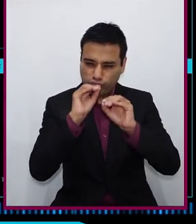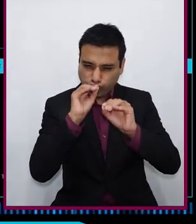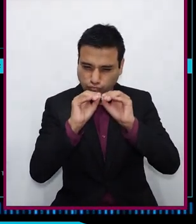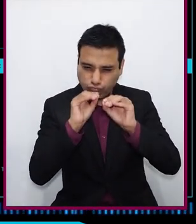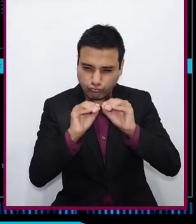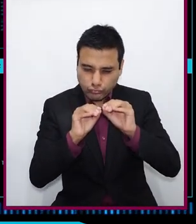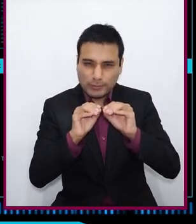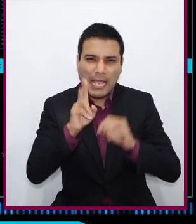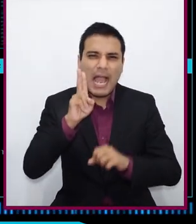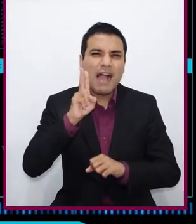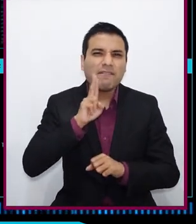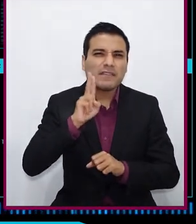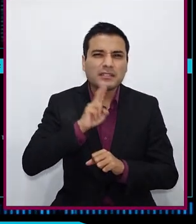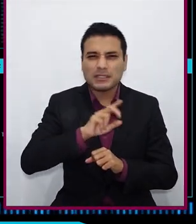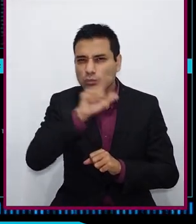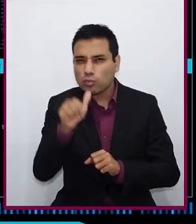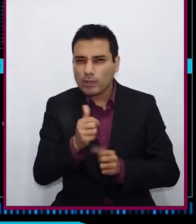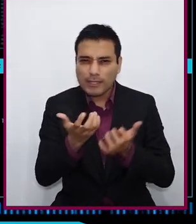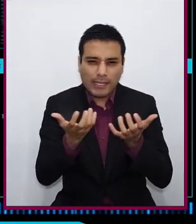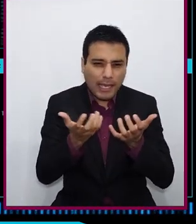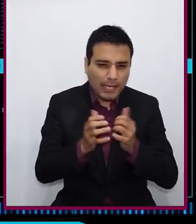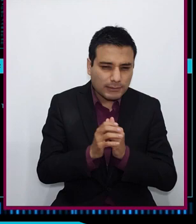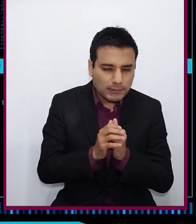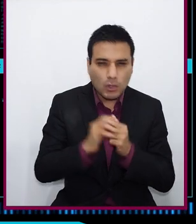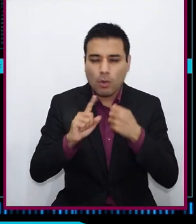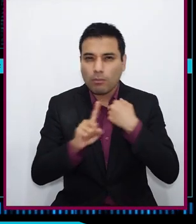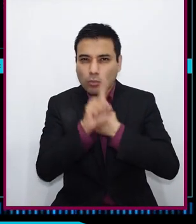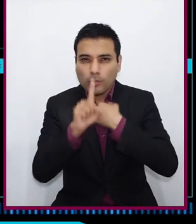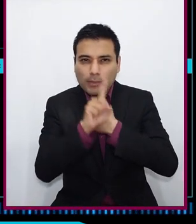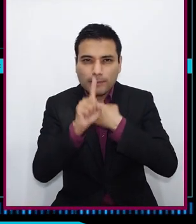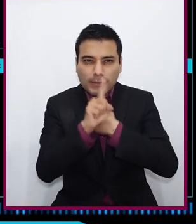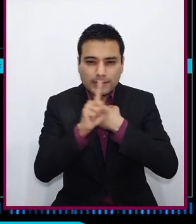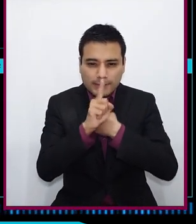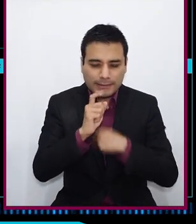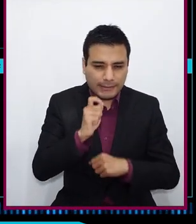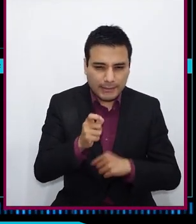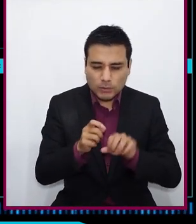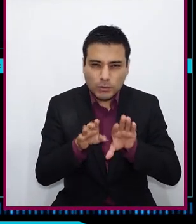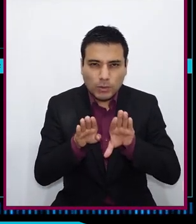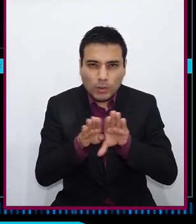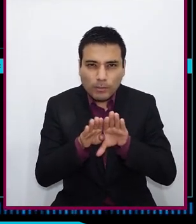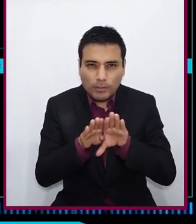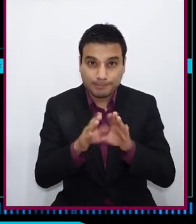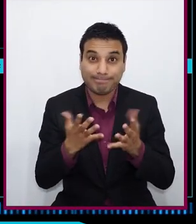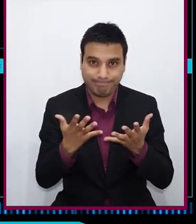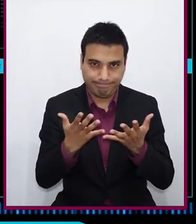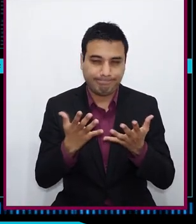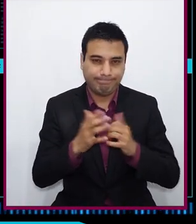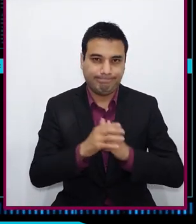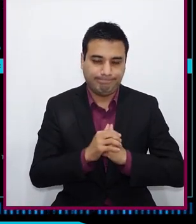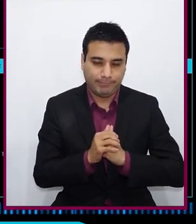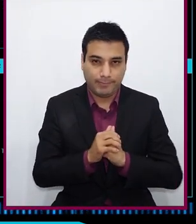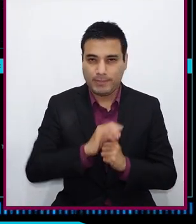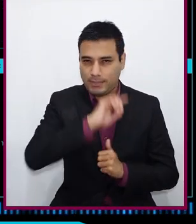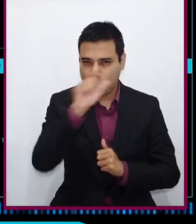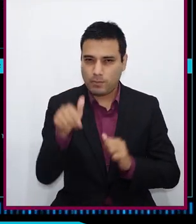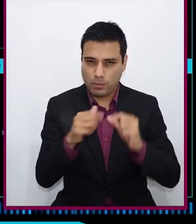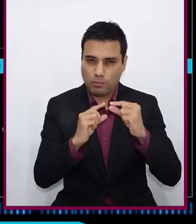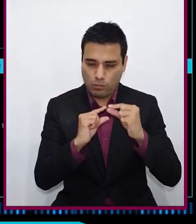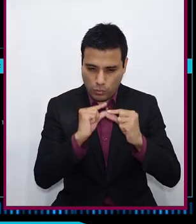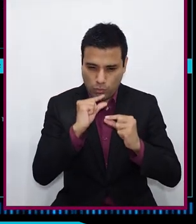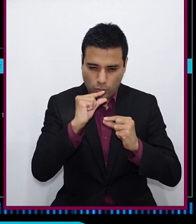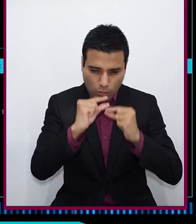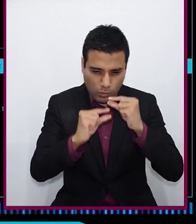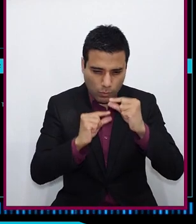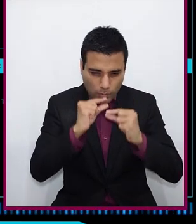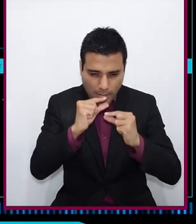el empezar a generar diagrama caso segundo código que eso nos va a empezar a ayudar creo que va a ser la acción